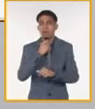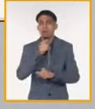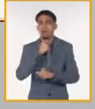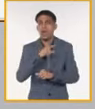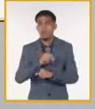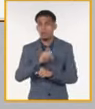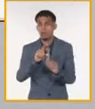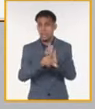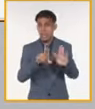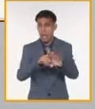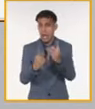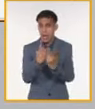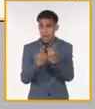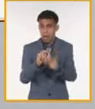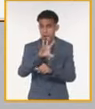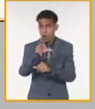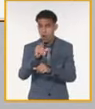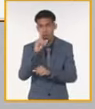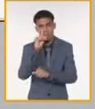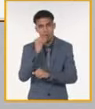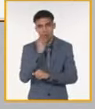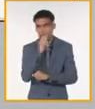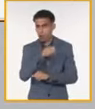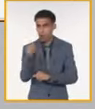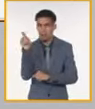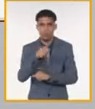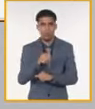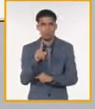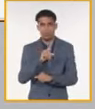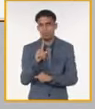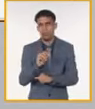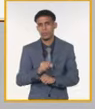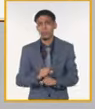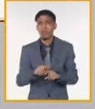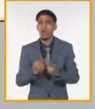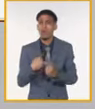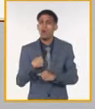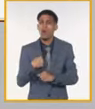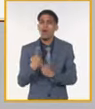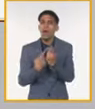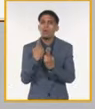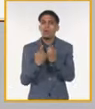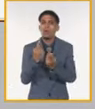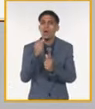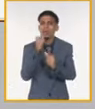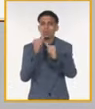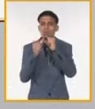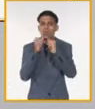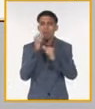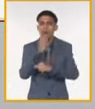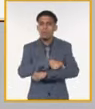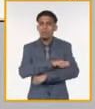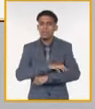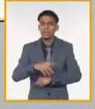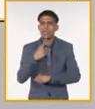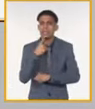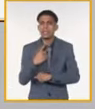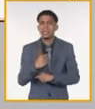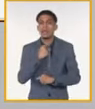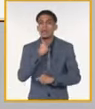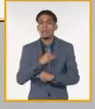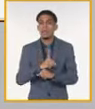actividad claramente incompatible con esa actividad no porque a me han llegado opiniones de que no se puede haber estado haber cumplido